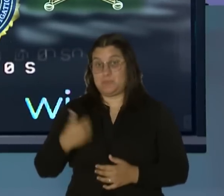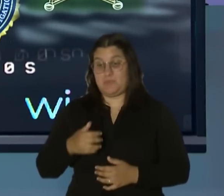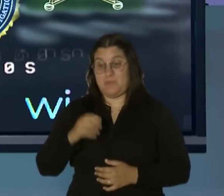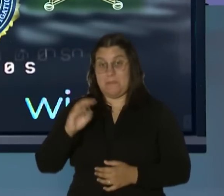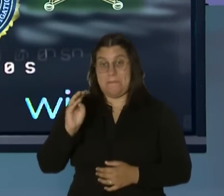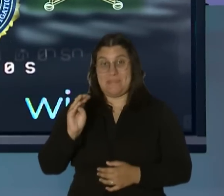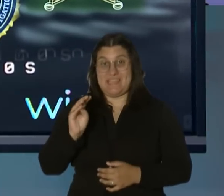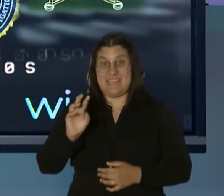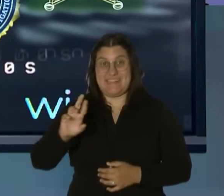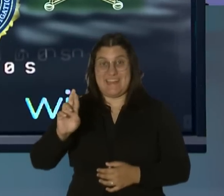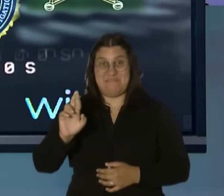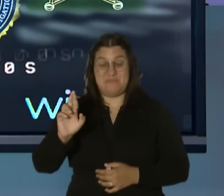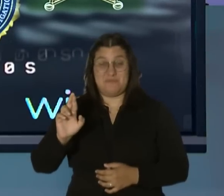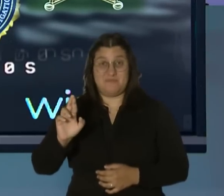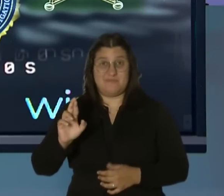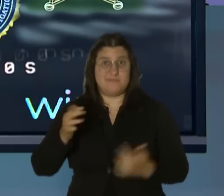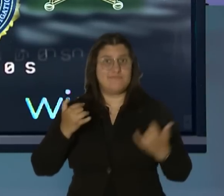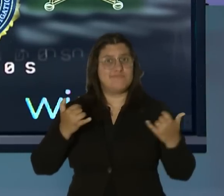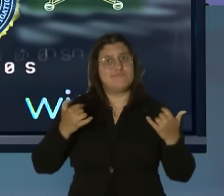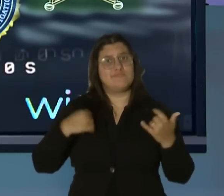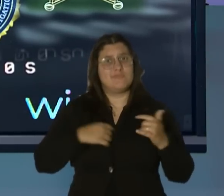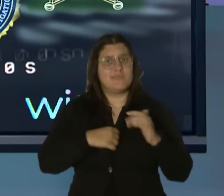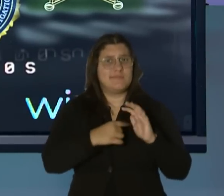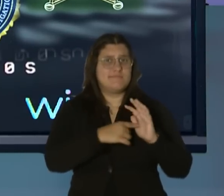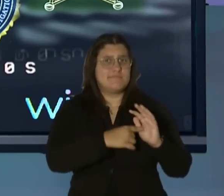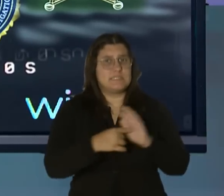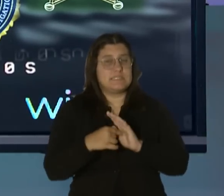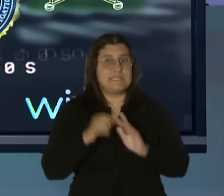a arrestar,